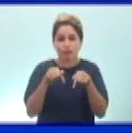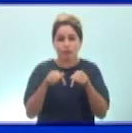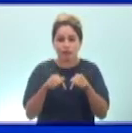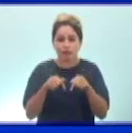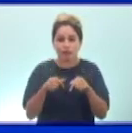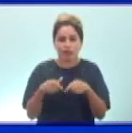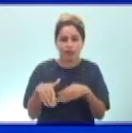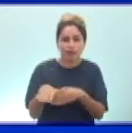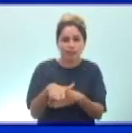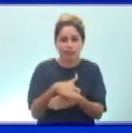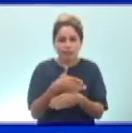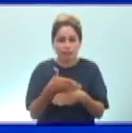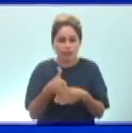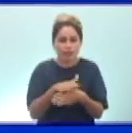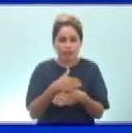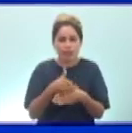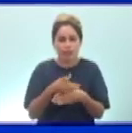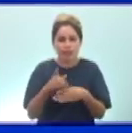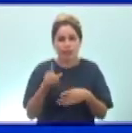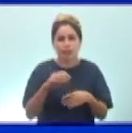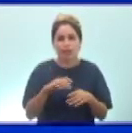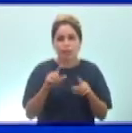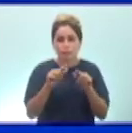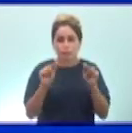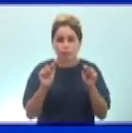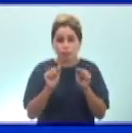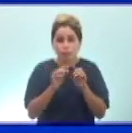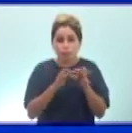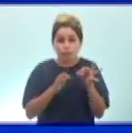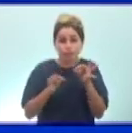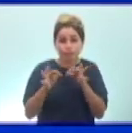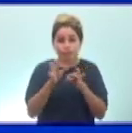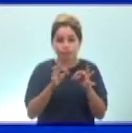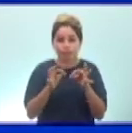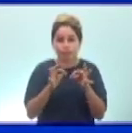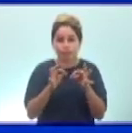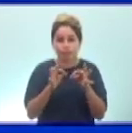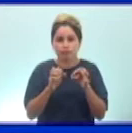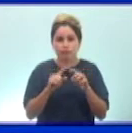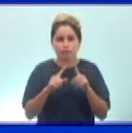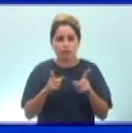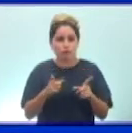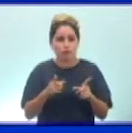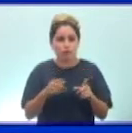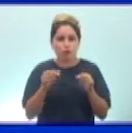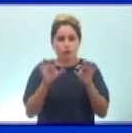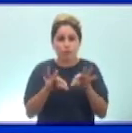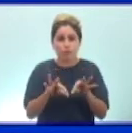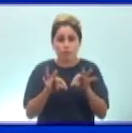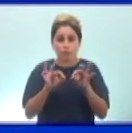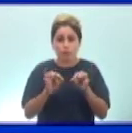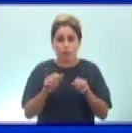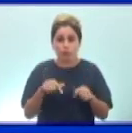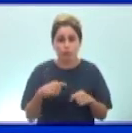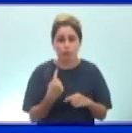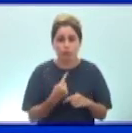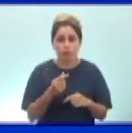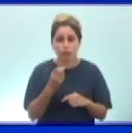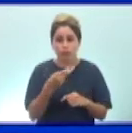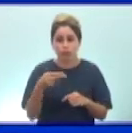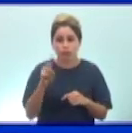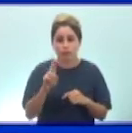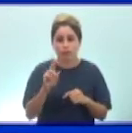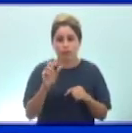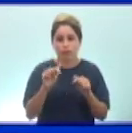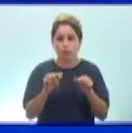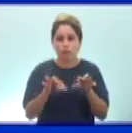orbital, ya sea orbital S, D o F. Recalcar y poder decir que lo que vamos a utilizar nosotros en este nivel son los orbitales del